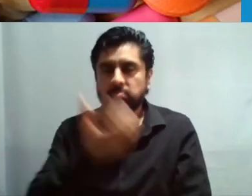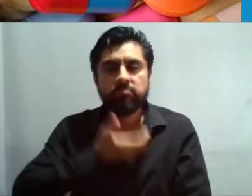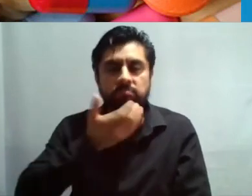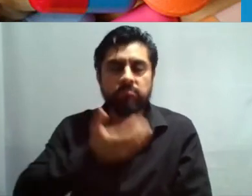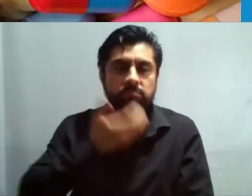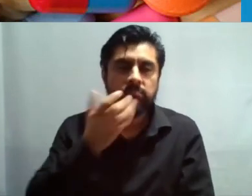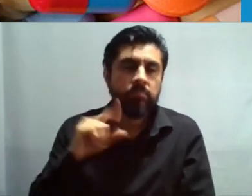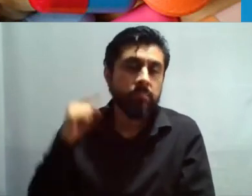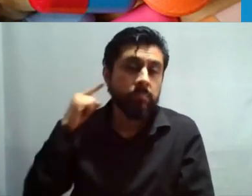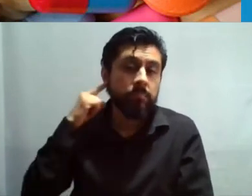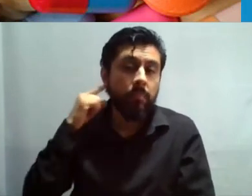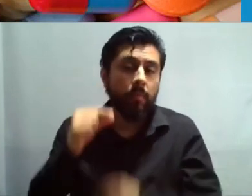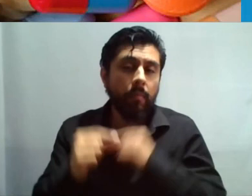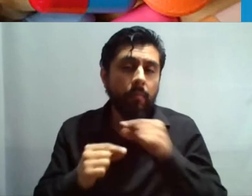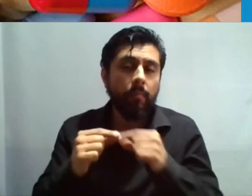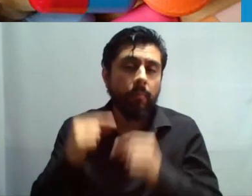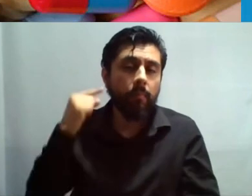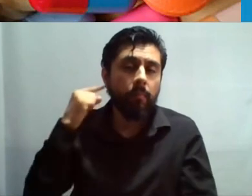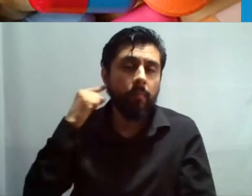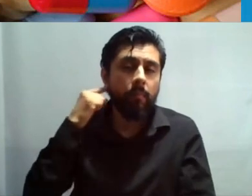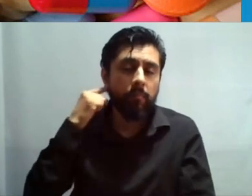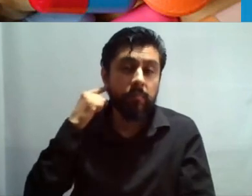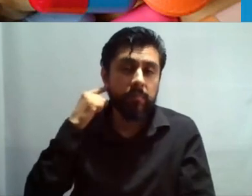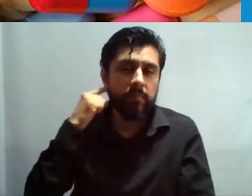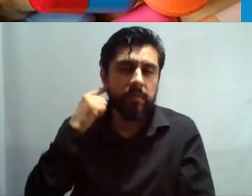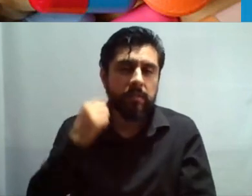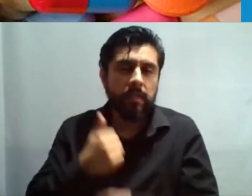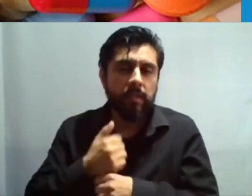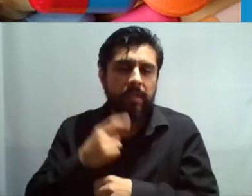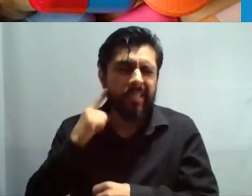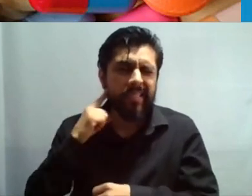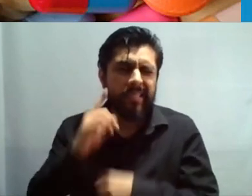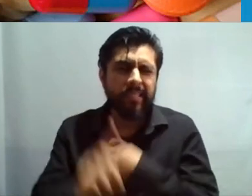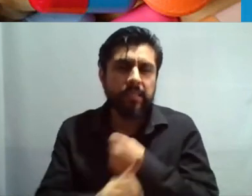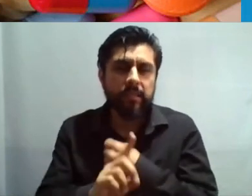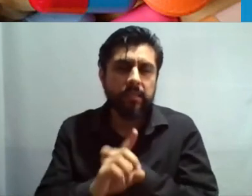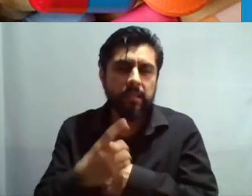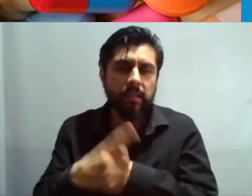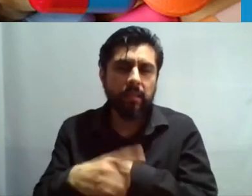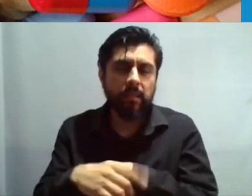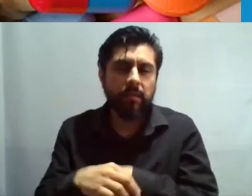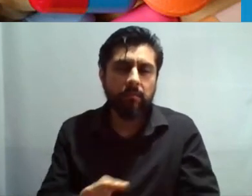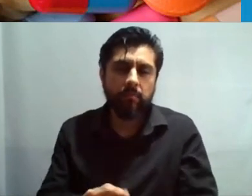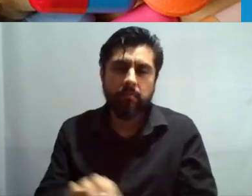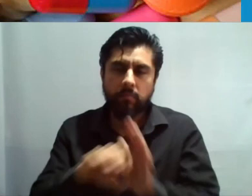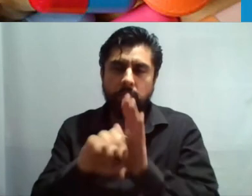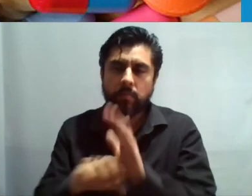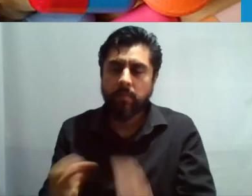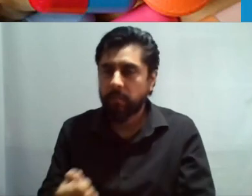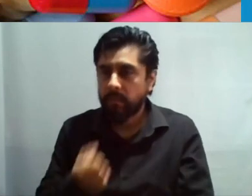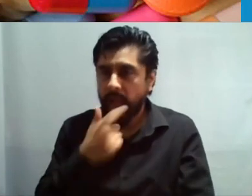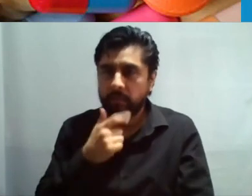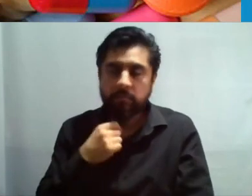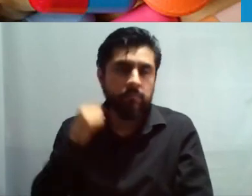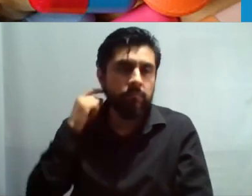oído puede sufrir. De dos maneras. Una, tomando medicamento, que la audición baje, o